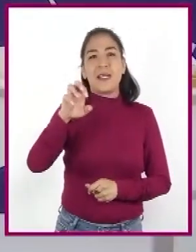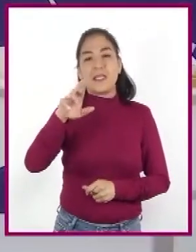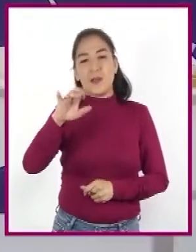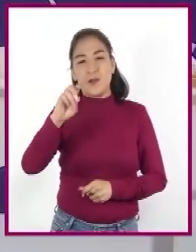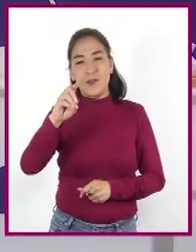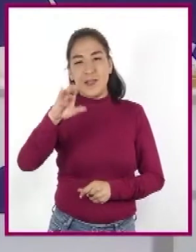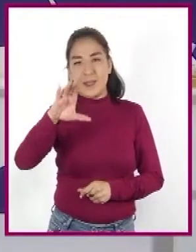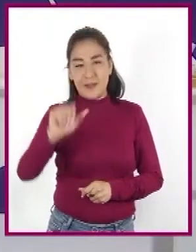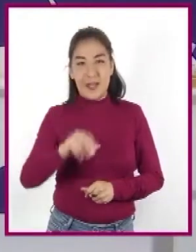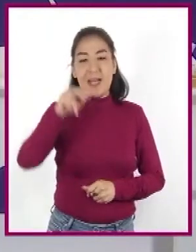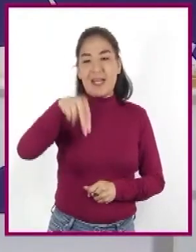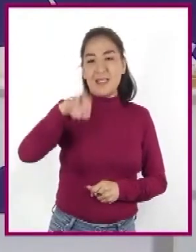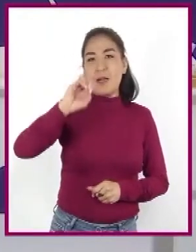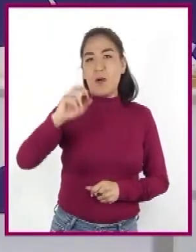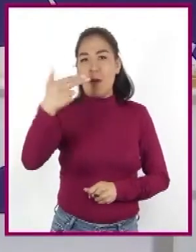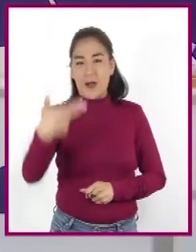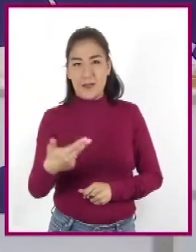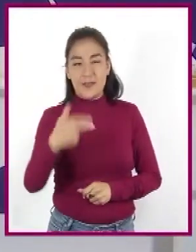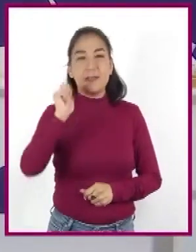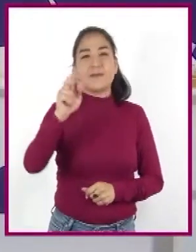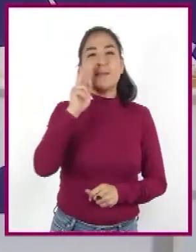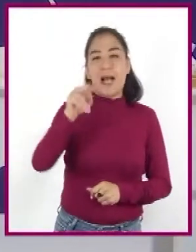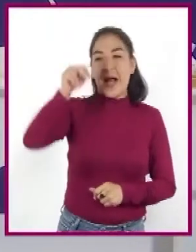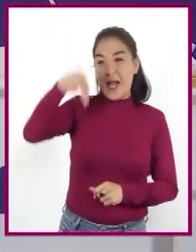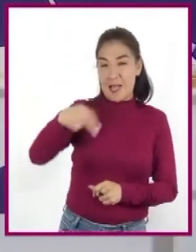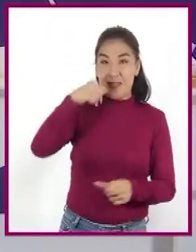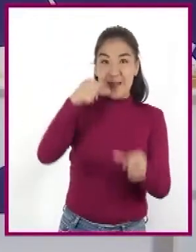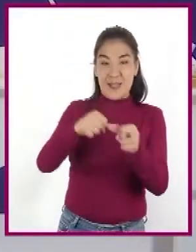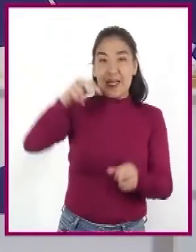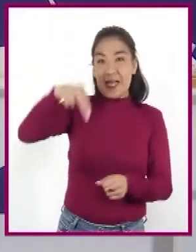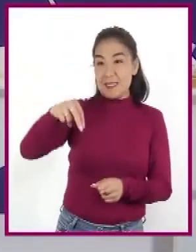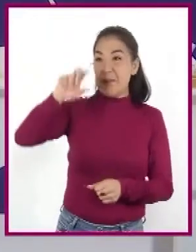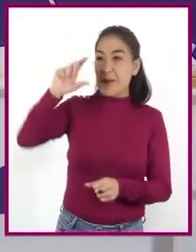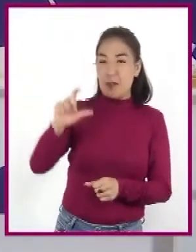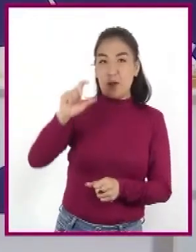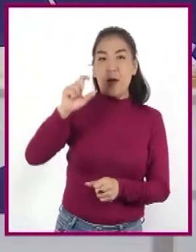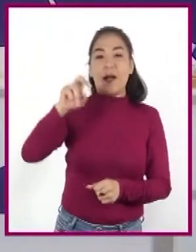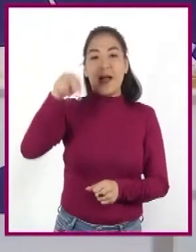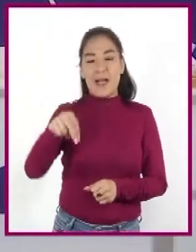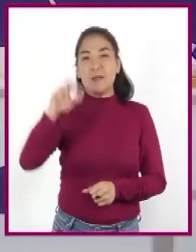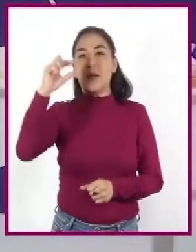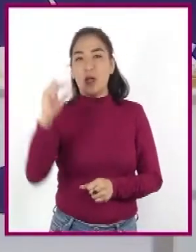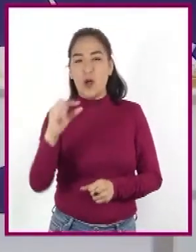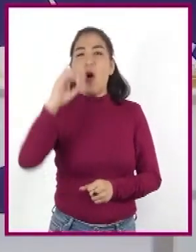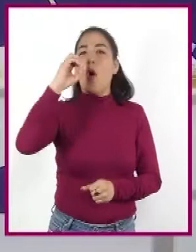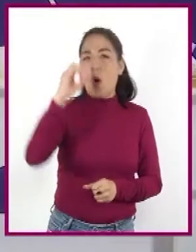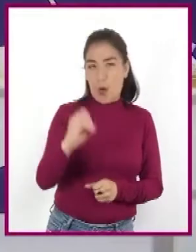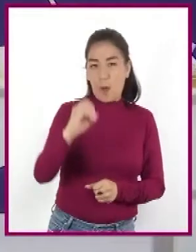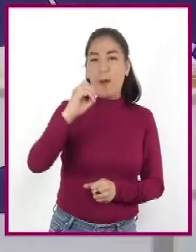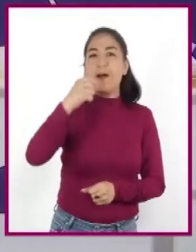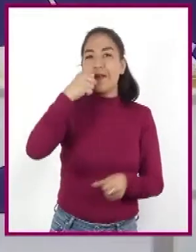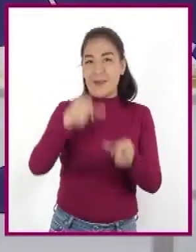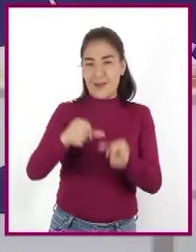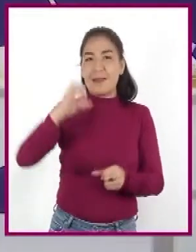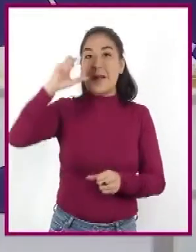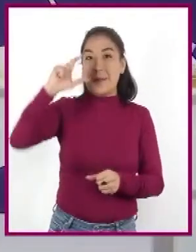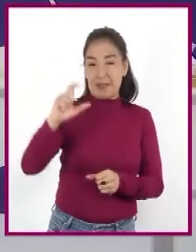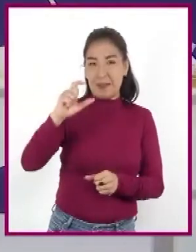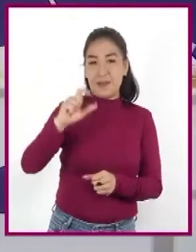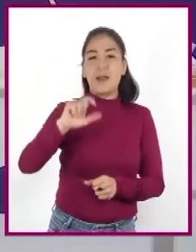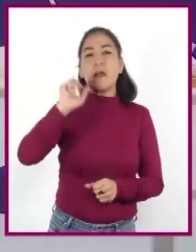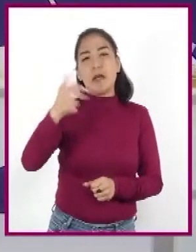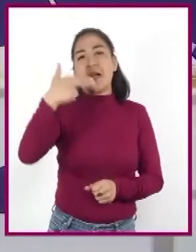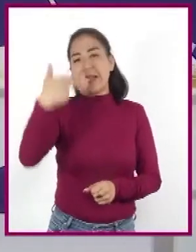podemos observar sodio, N mayúscula, A minúscula, oxígeno, O mayúscula, e hidrógeno, H